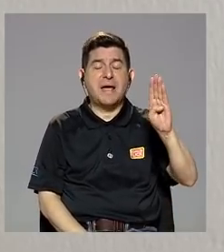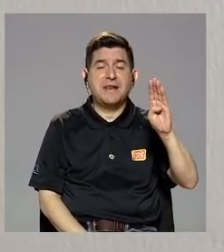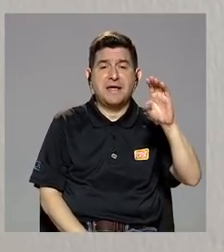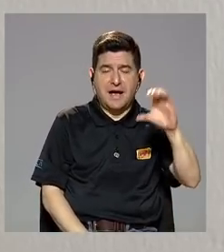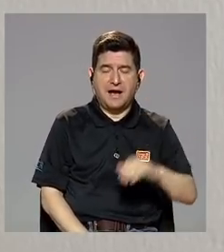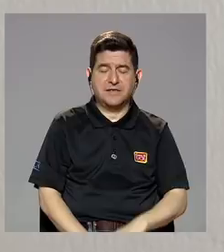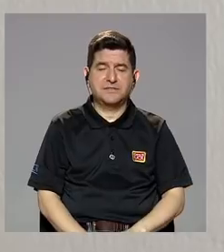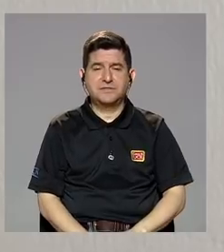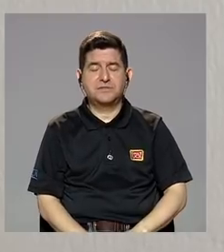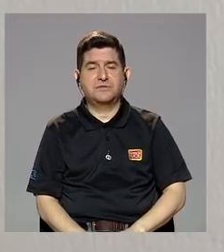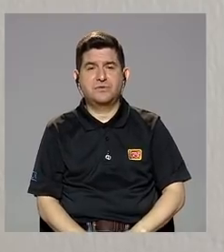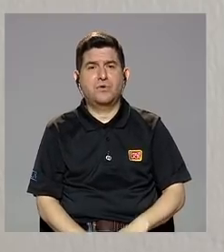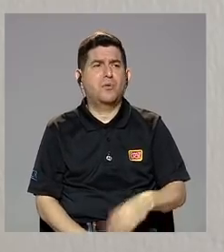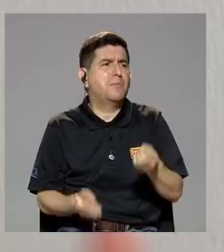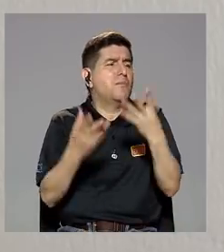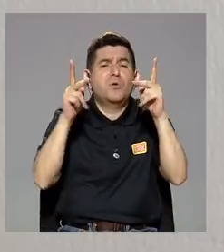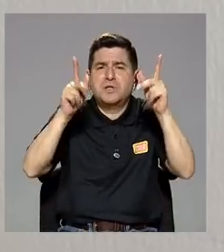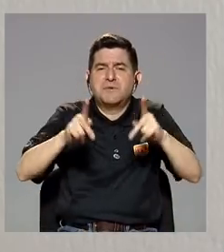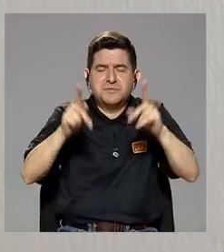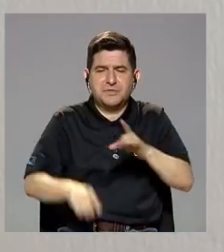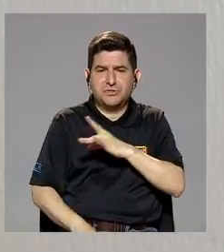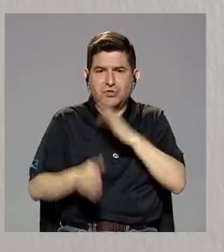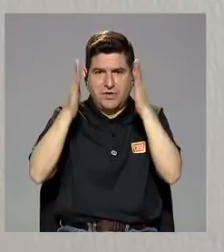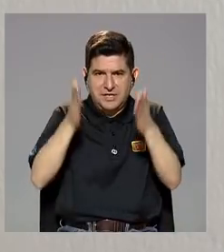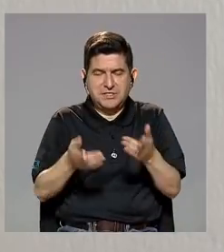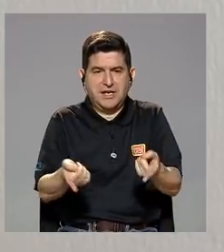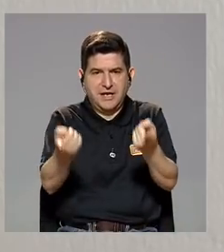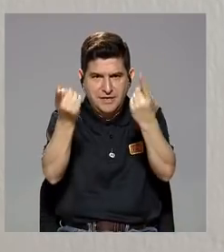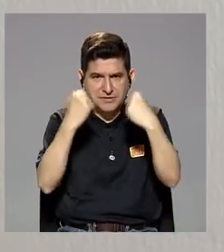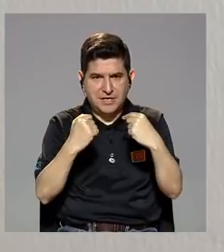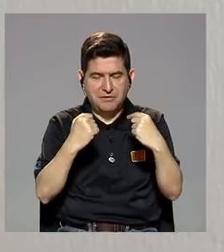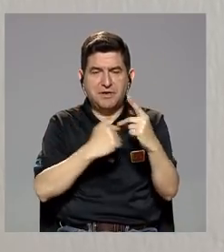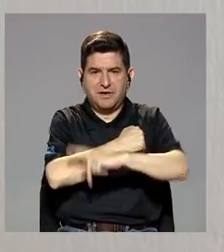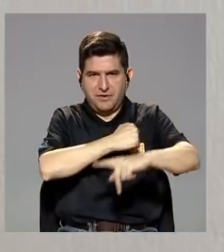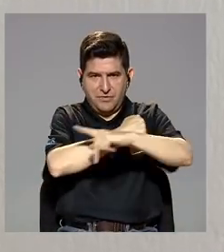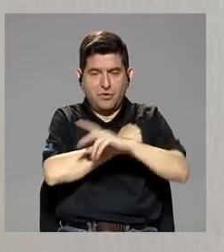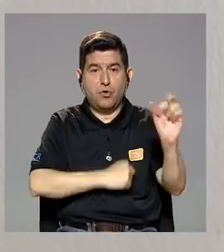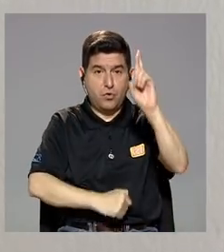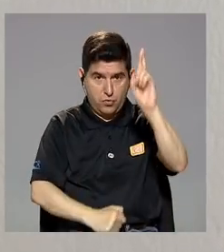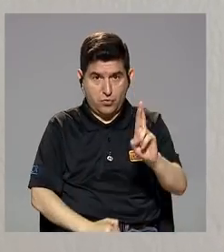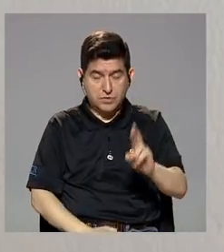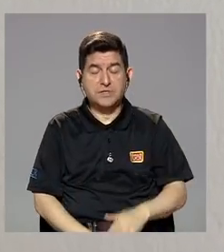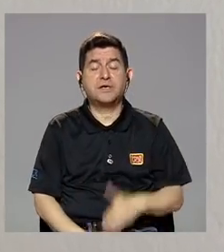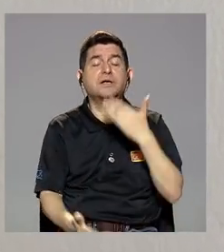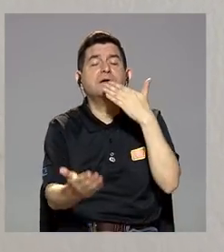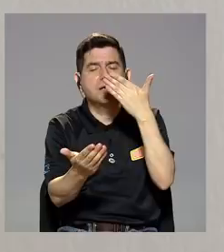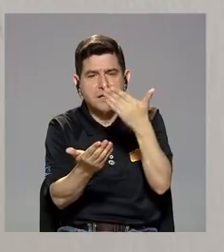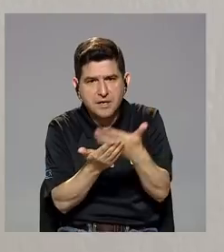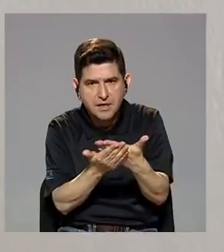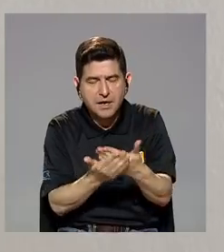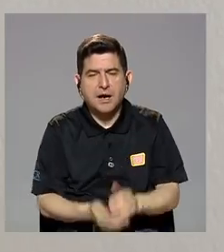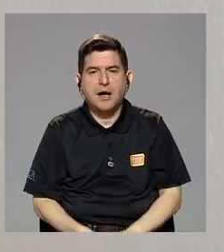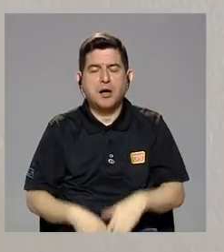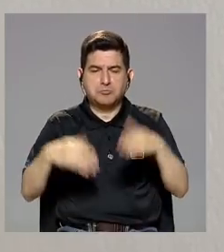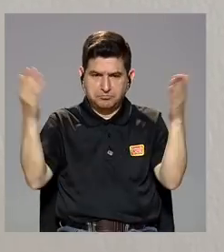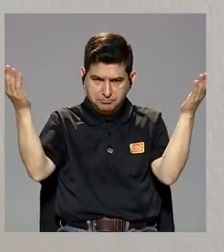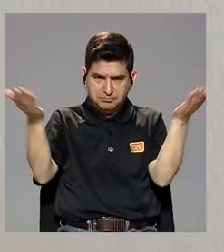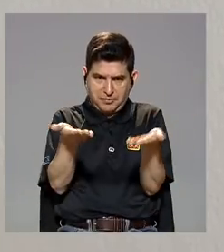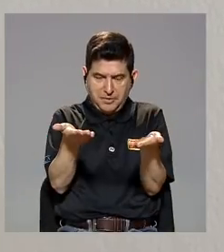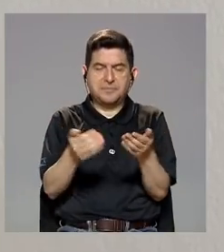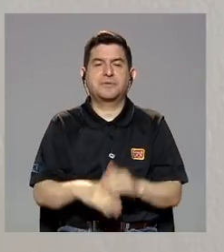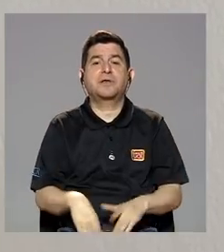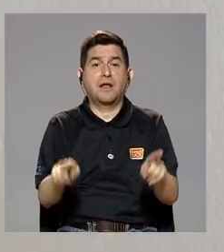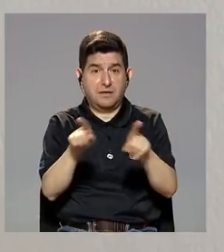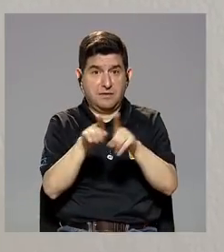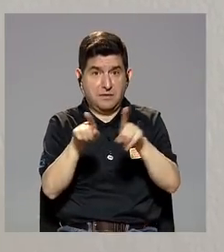barahona alonso en ella el fin todos los chilenos que había en ese momento que costa rica generosamente no sólo les había abierto las